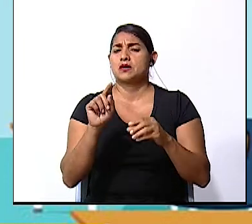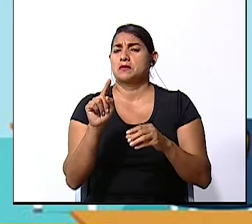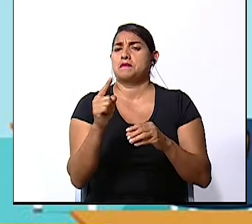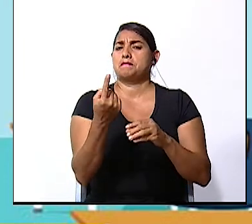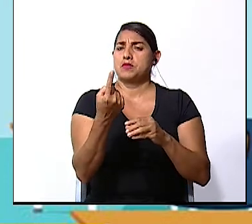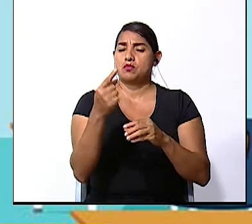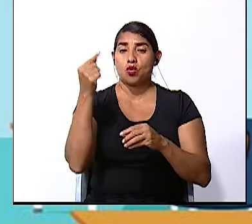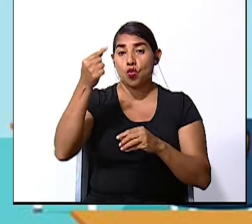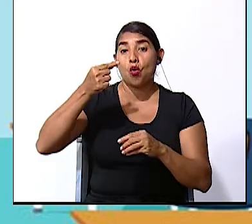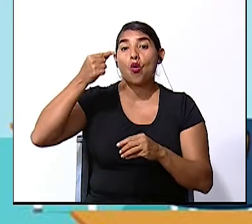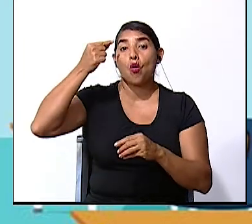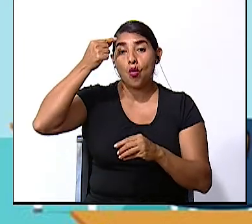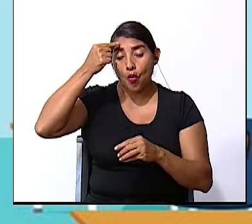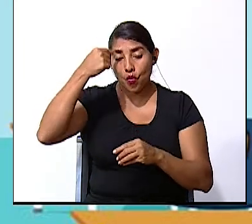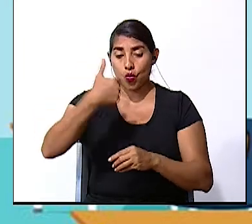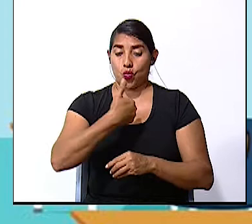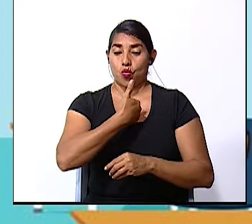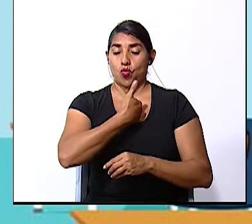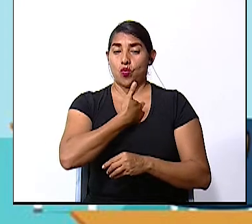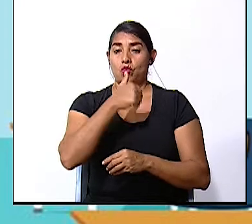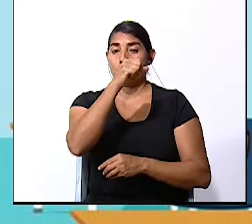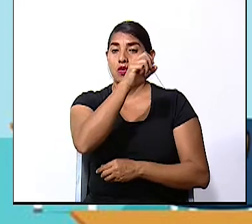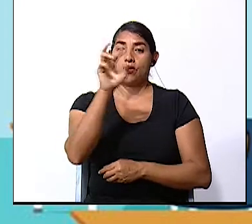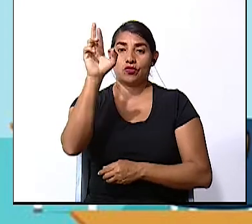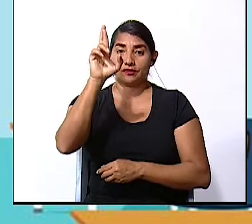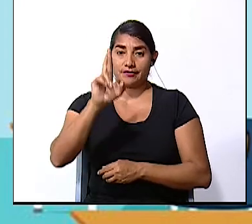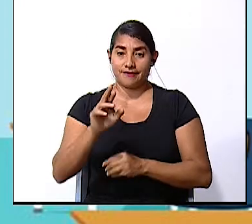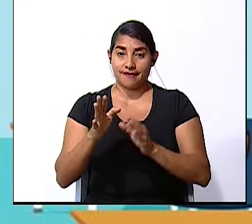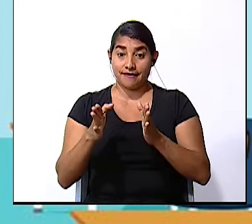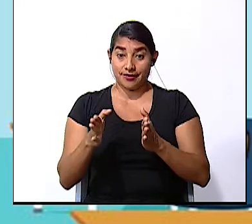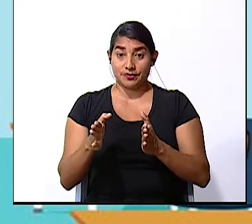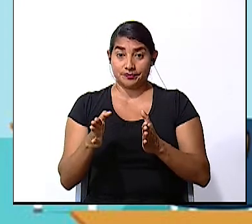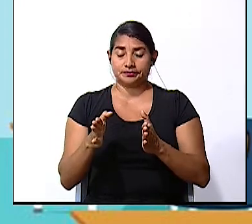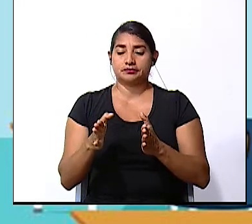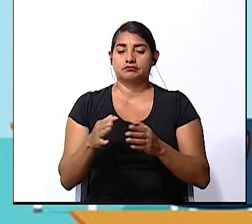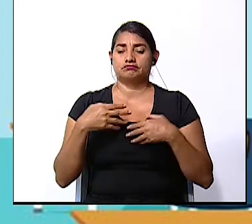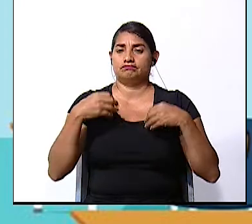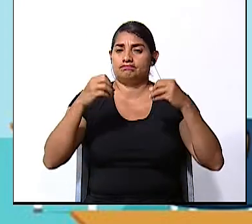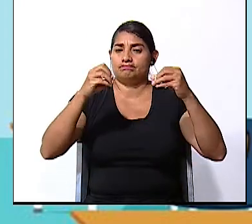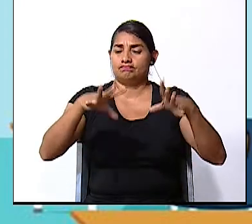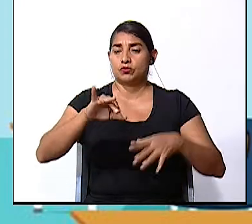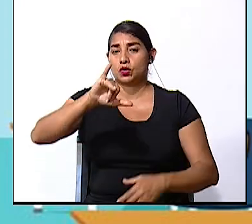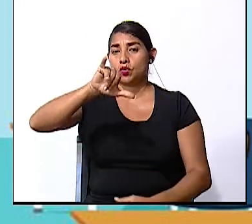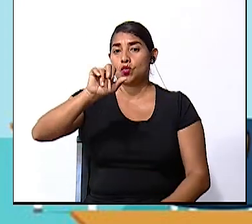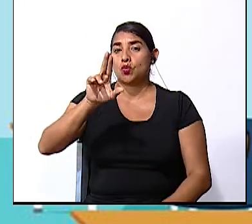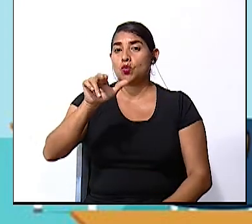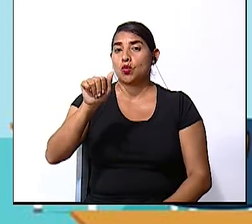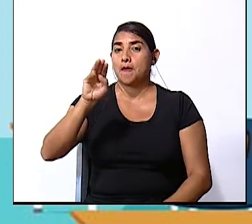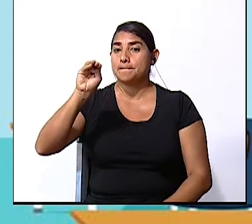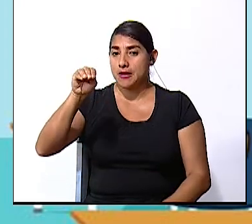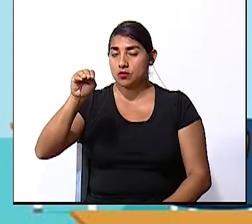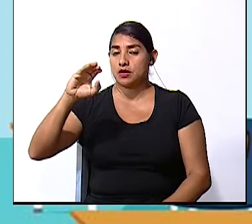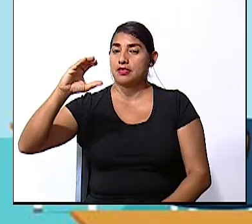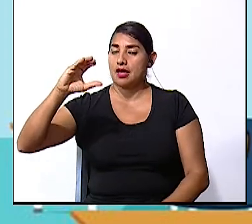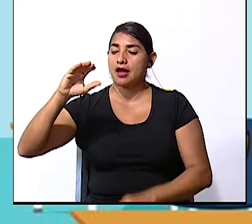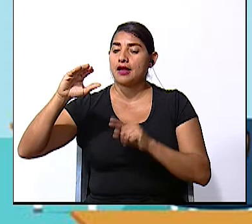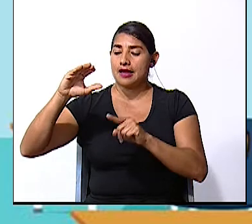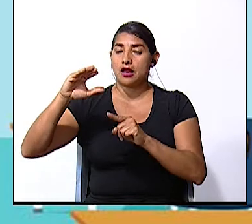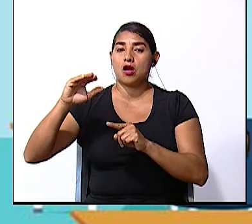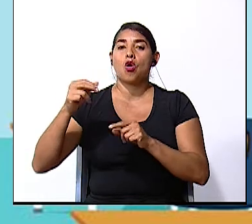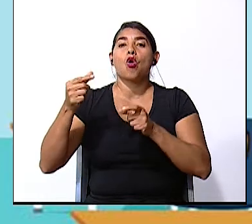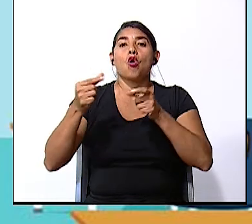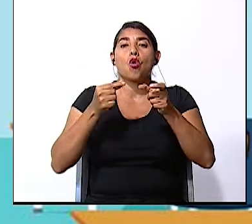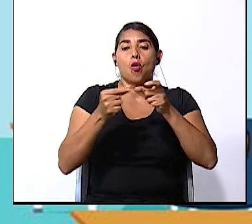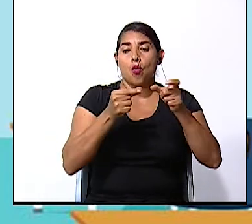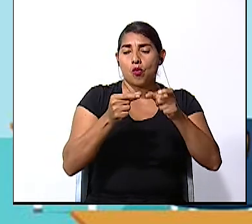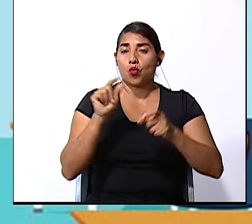primer gobierno autónomo de Costa Rica. Con la renuncia de Juan Manuel de Cañas, que era el